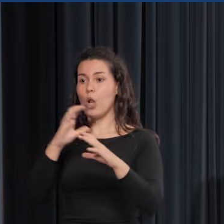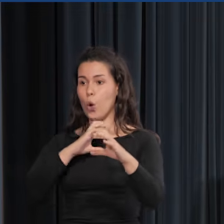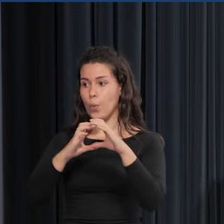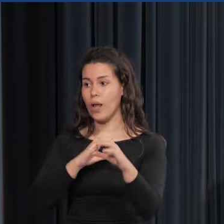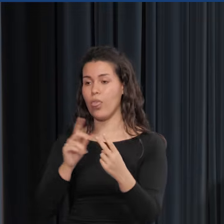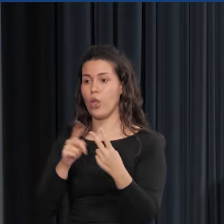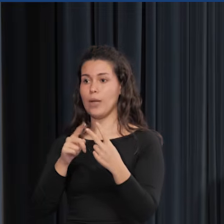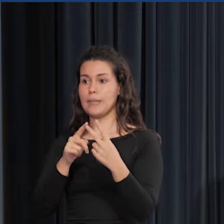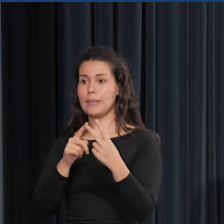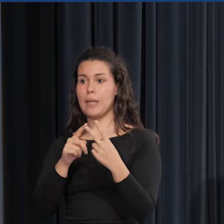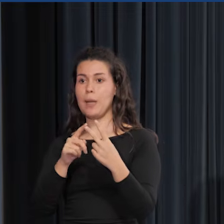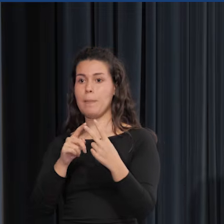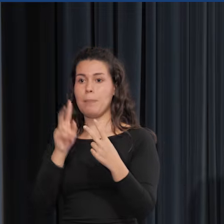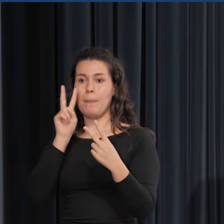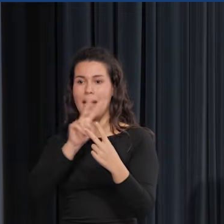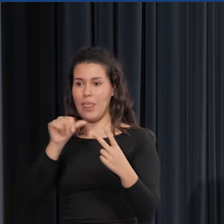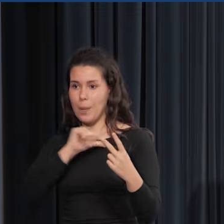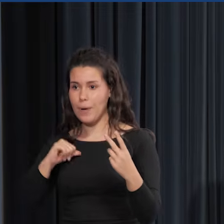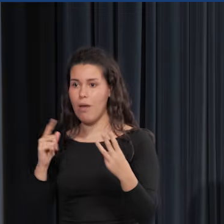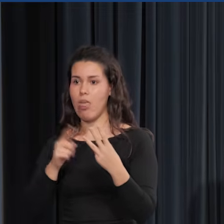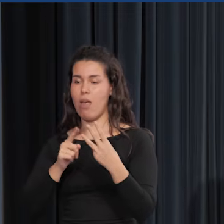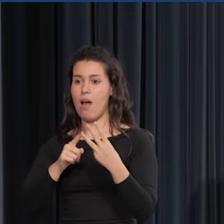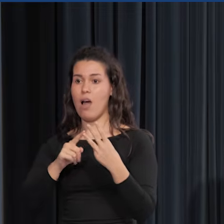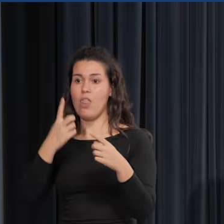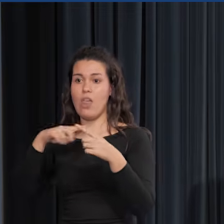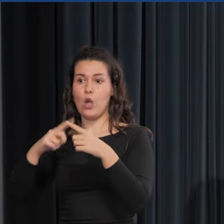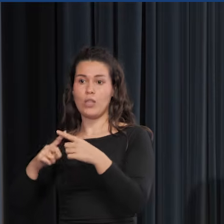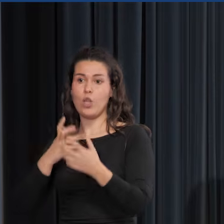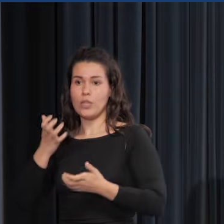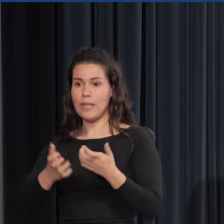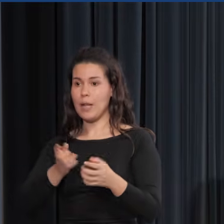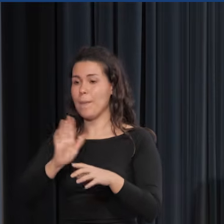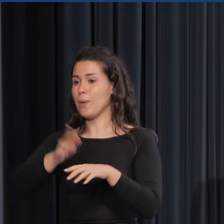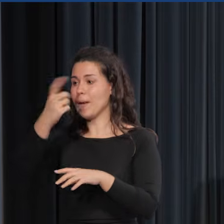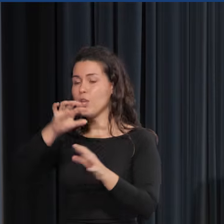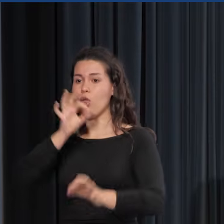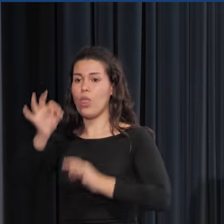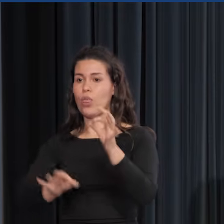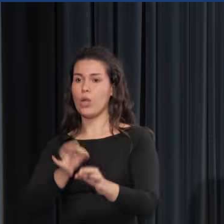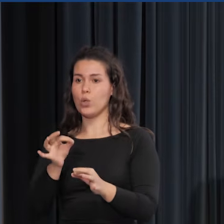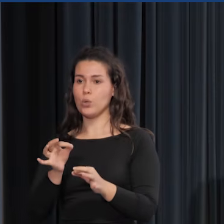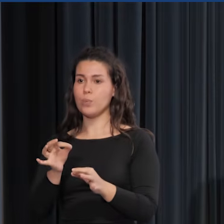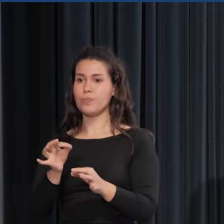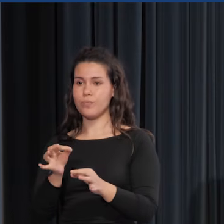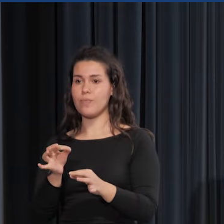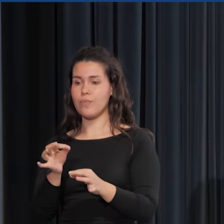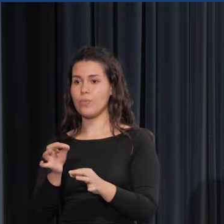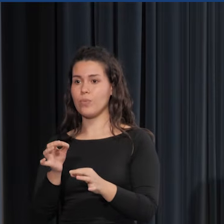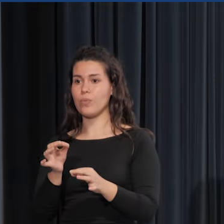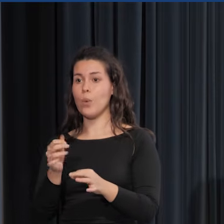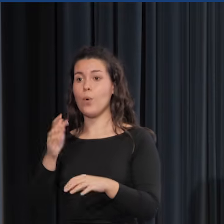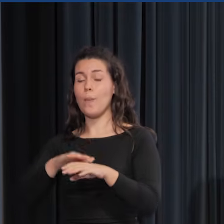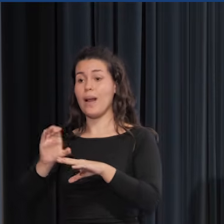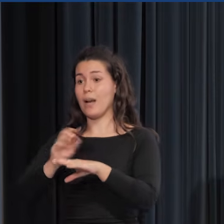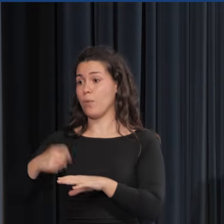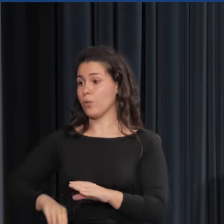vigilancia privada, la hostelería, pero que el ciclo para ellos ha sido un revulsivo para reorientar su